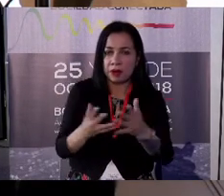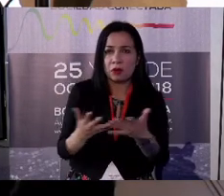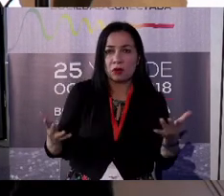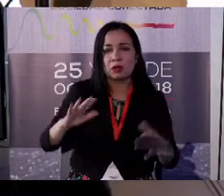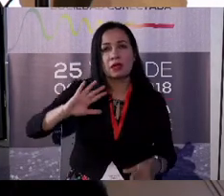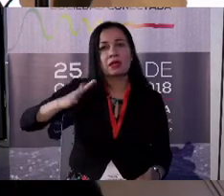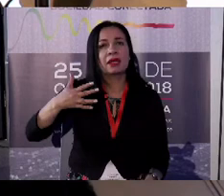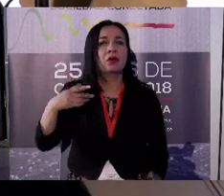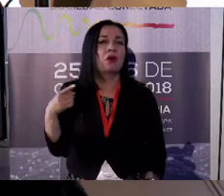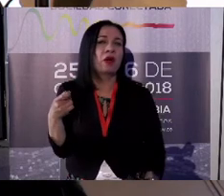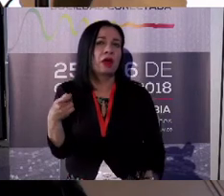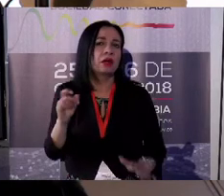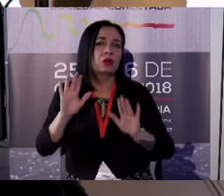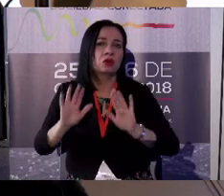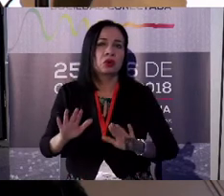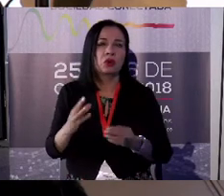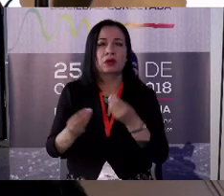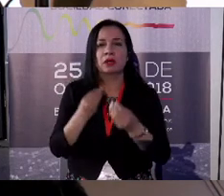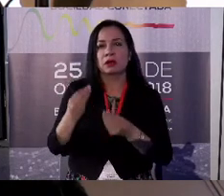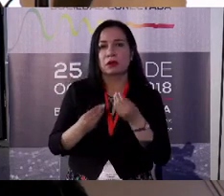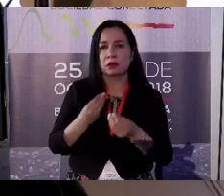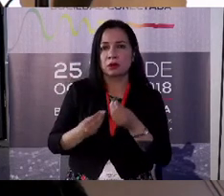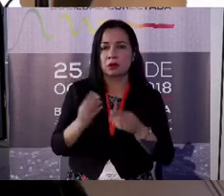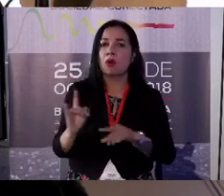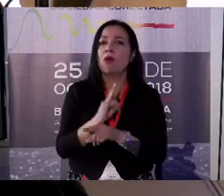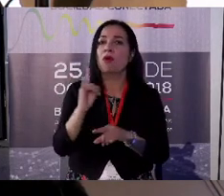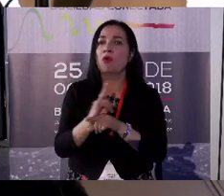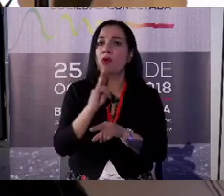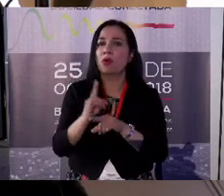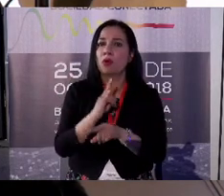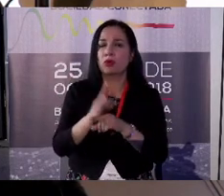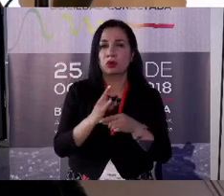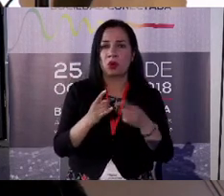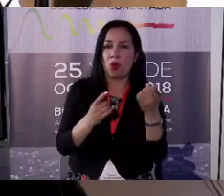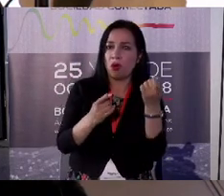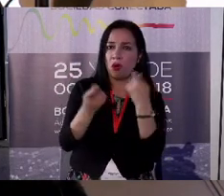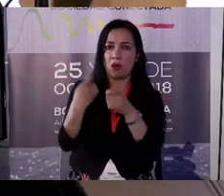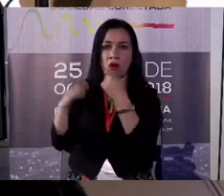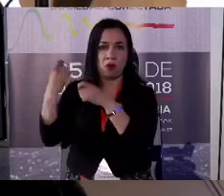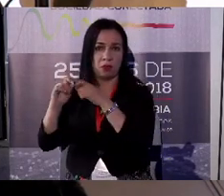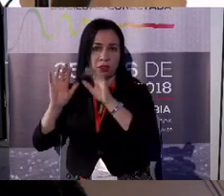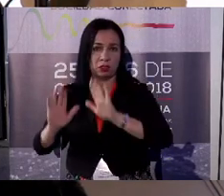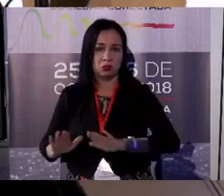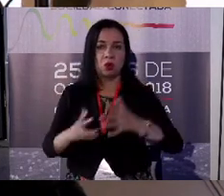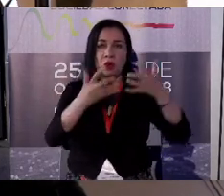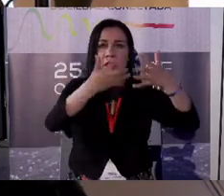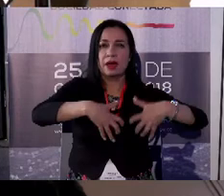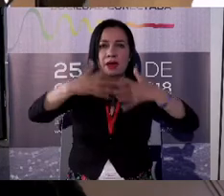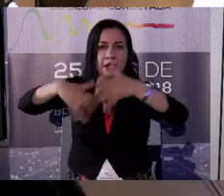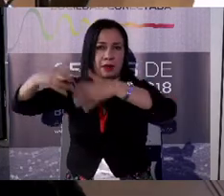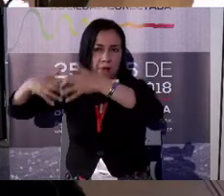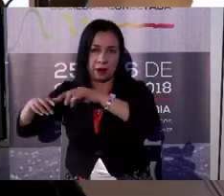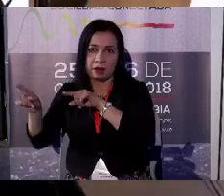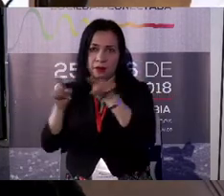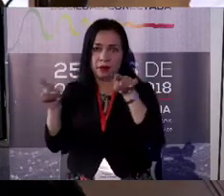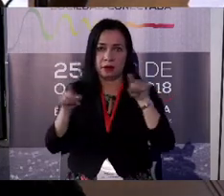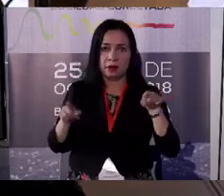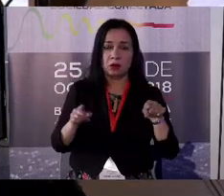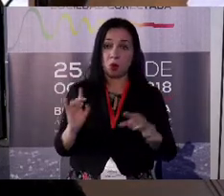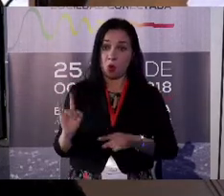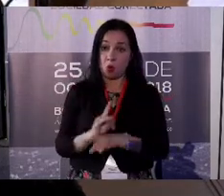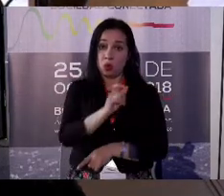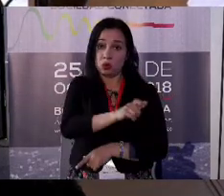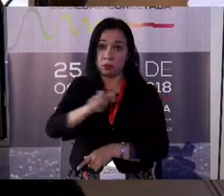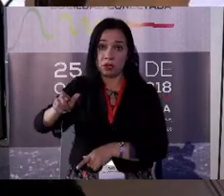estar dado por el uso enterprise, el uso comercial de las empresas, no tanto el uso de las